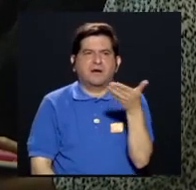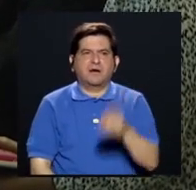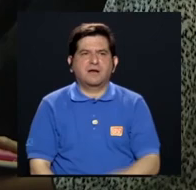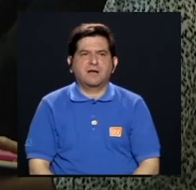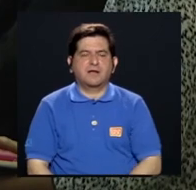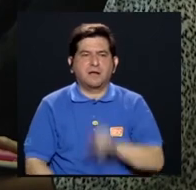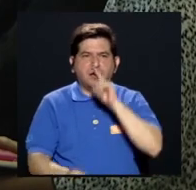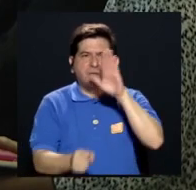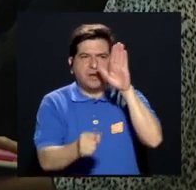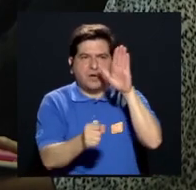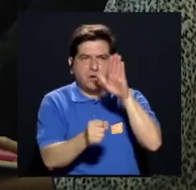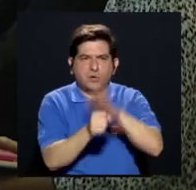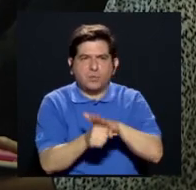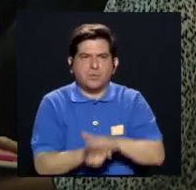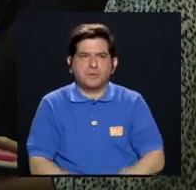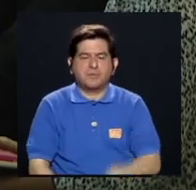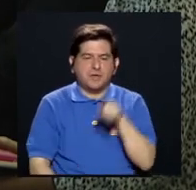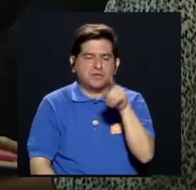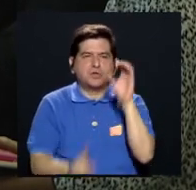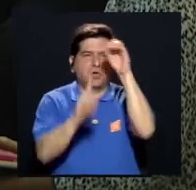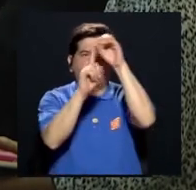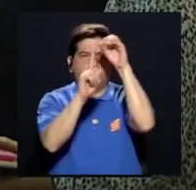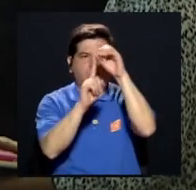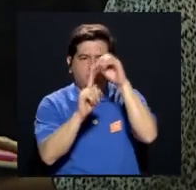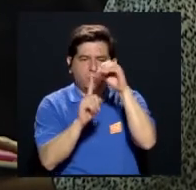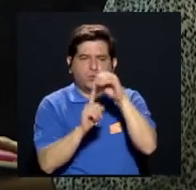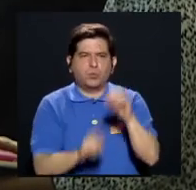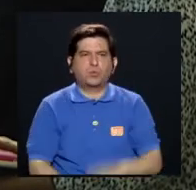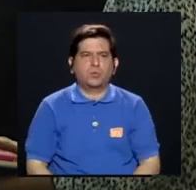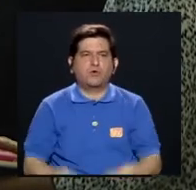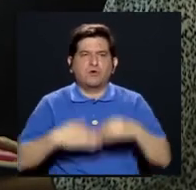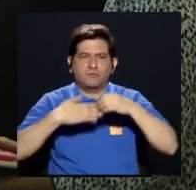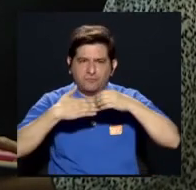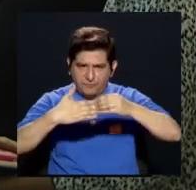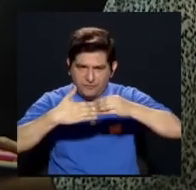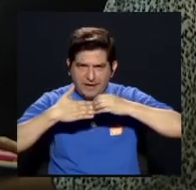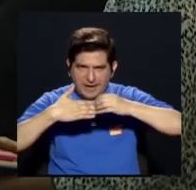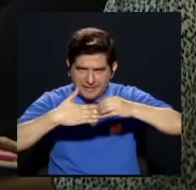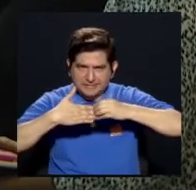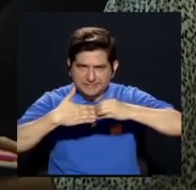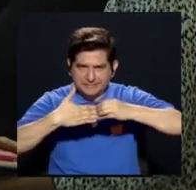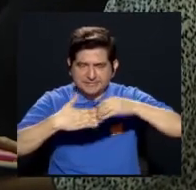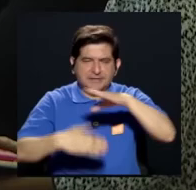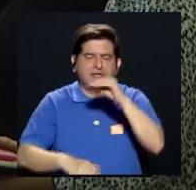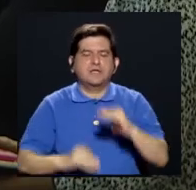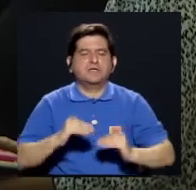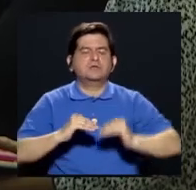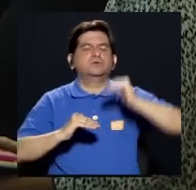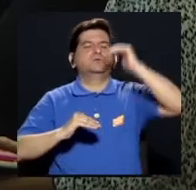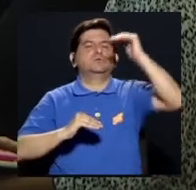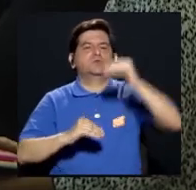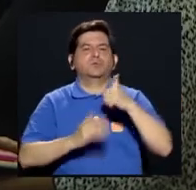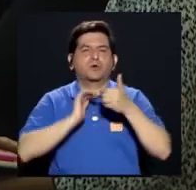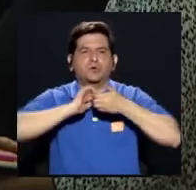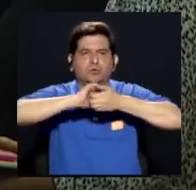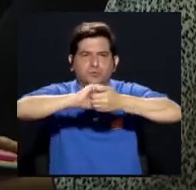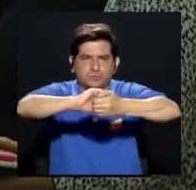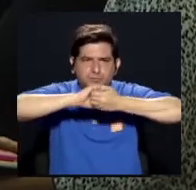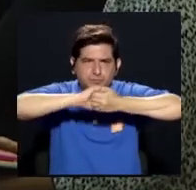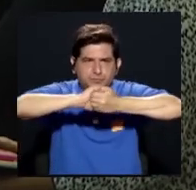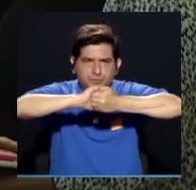en la consecución de estos objetivos, mayor flexibilidad y mayor